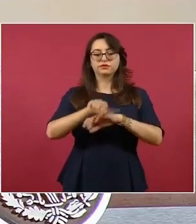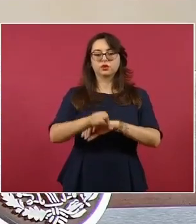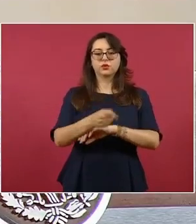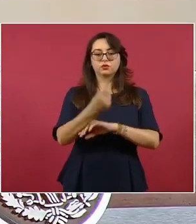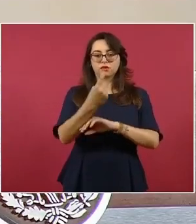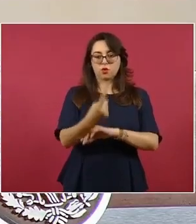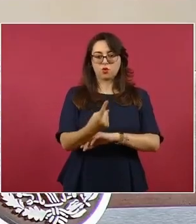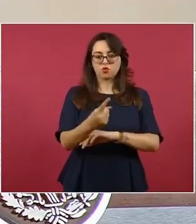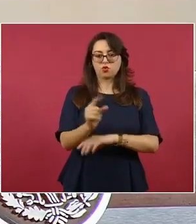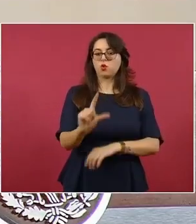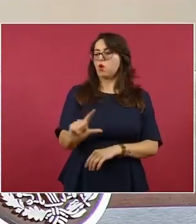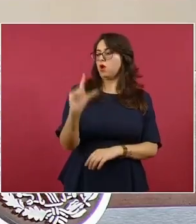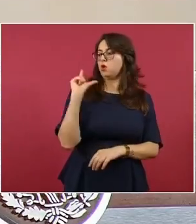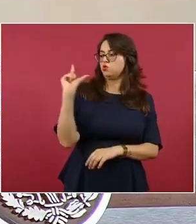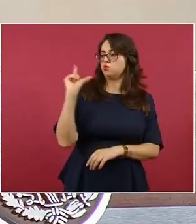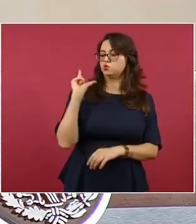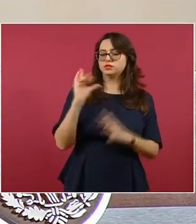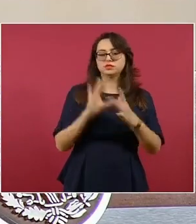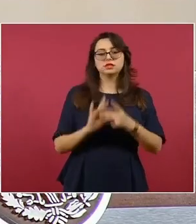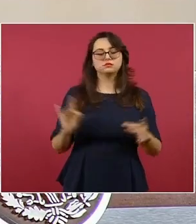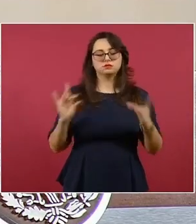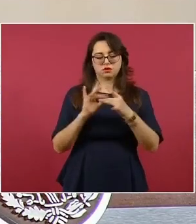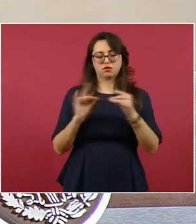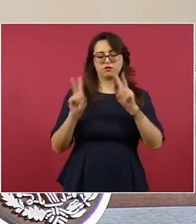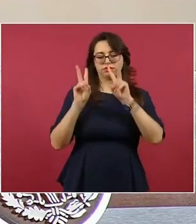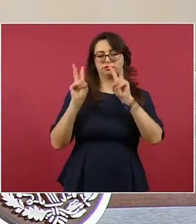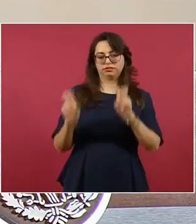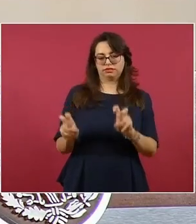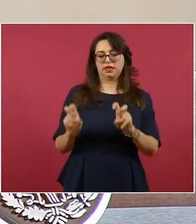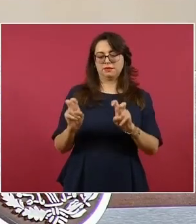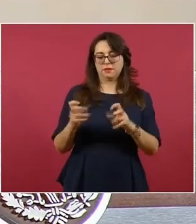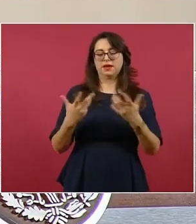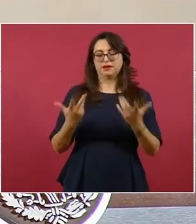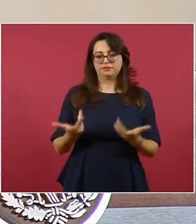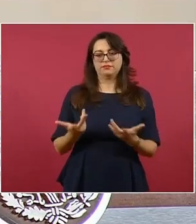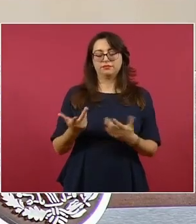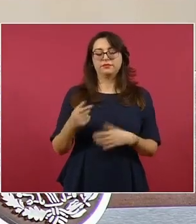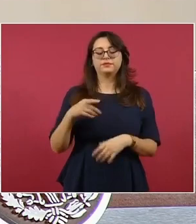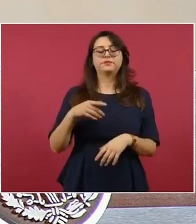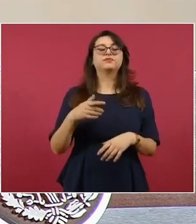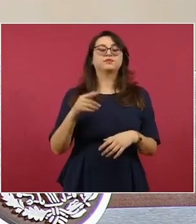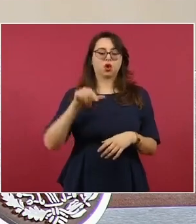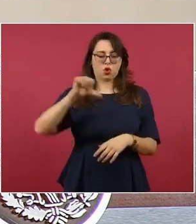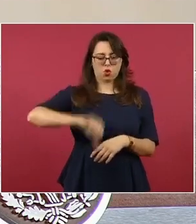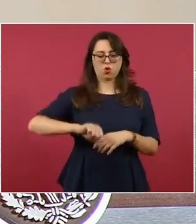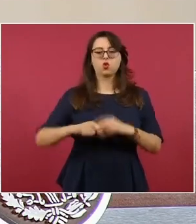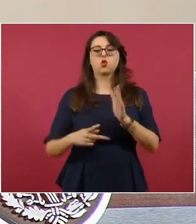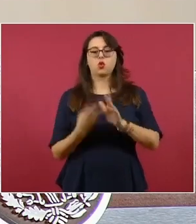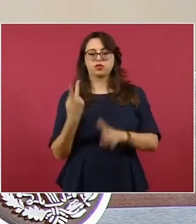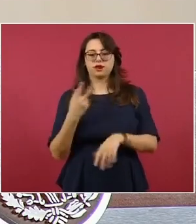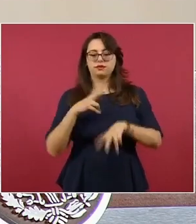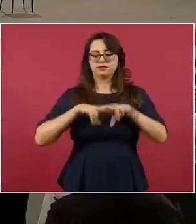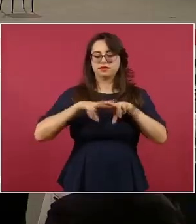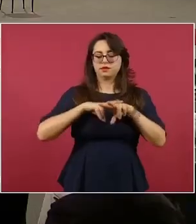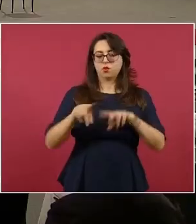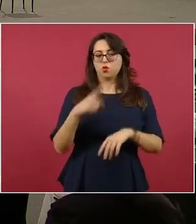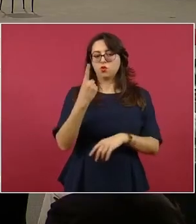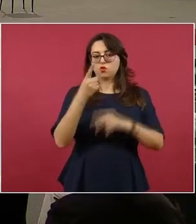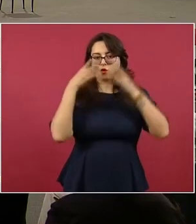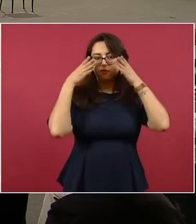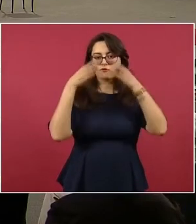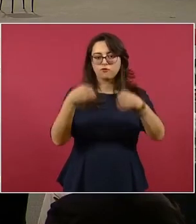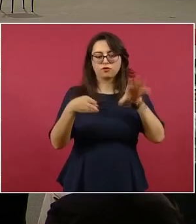el lunes. En el tramo 1 tenemos tres zonas en atención, una de las cuales es